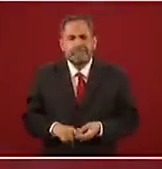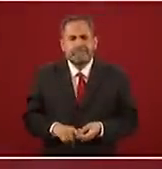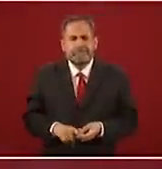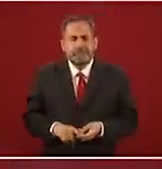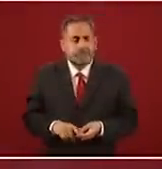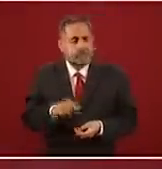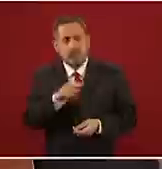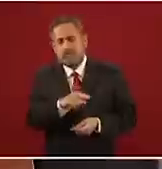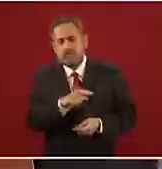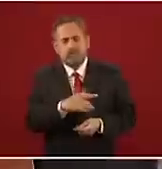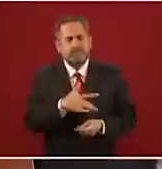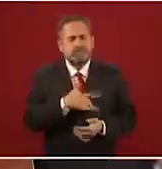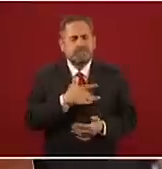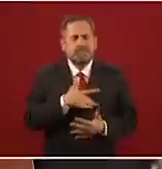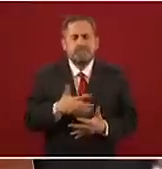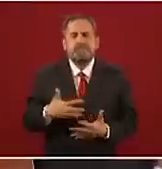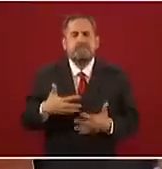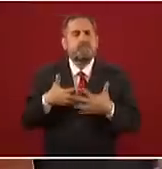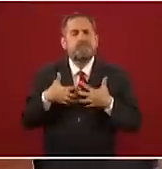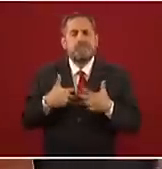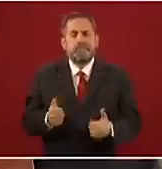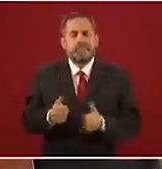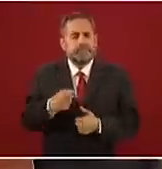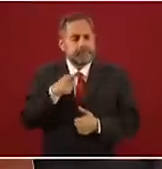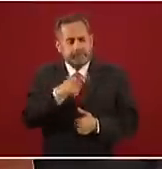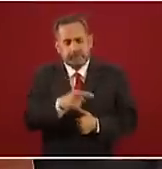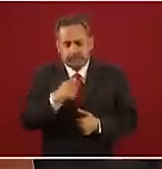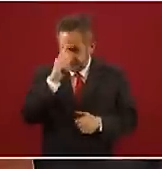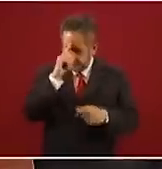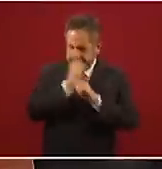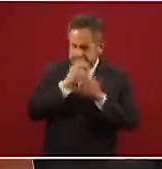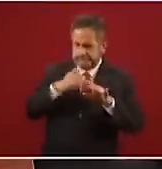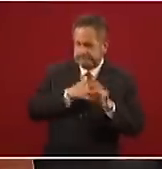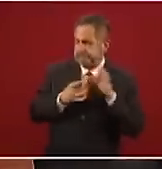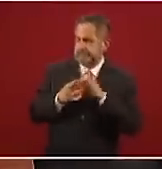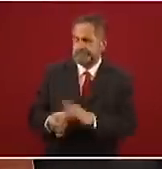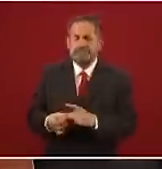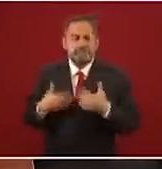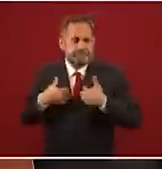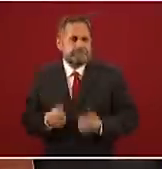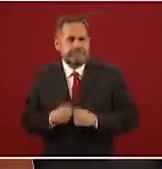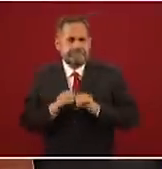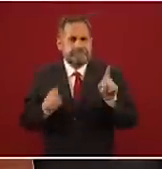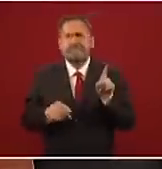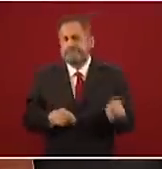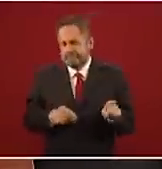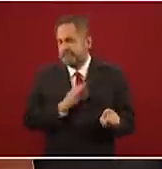que son muy sensibles, que tienen dimensión social,